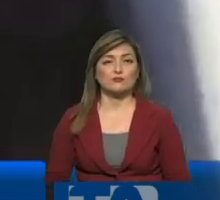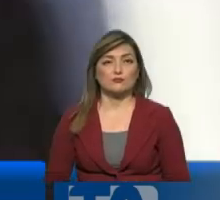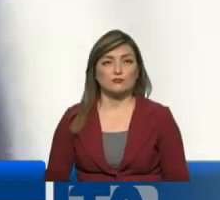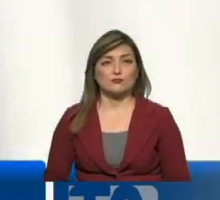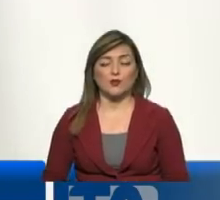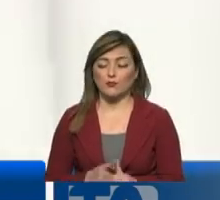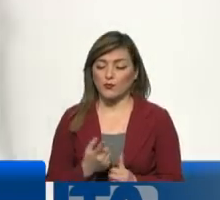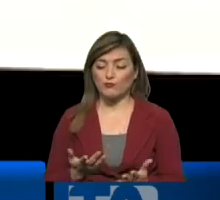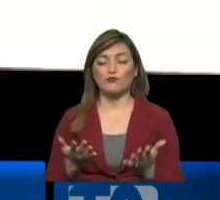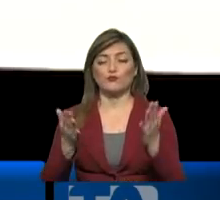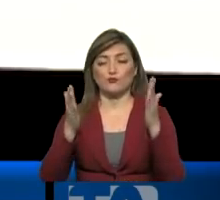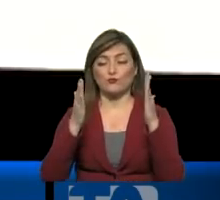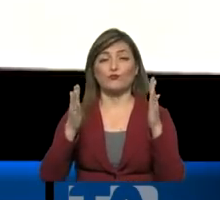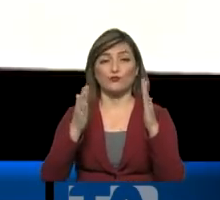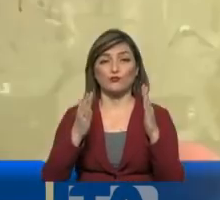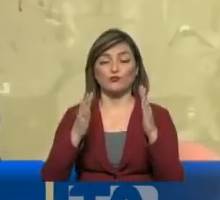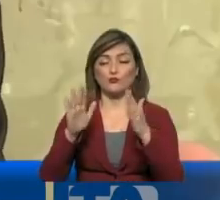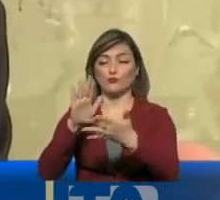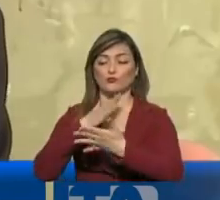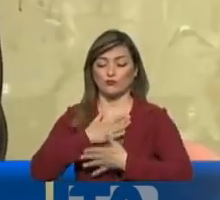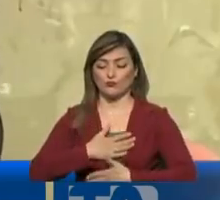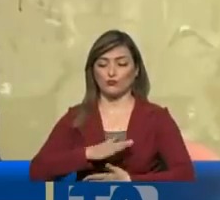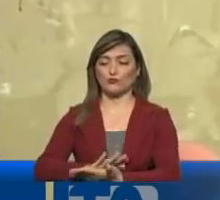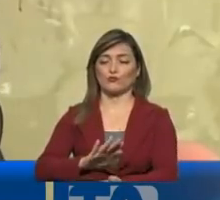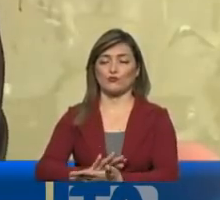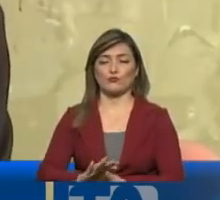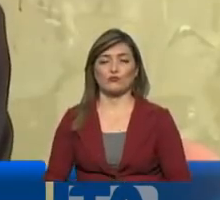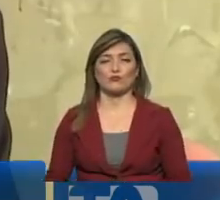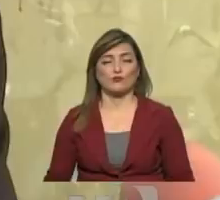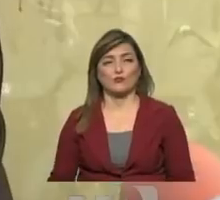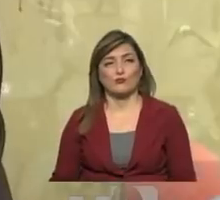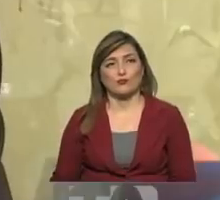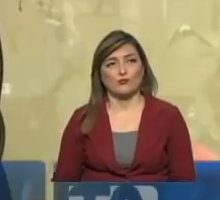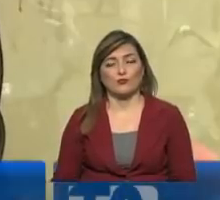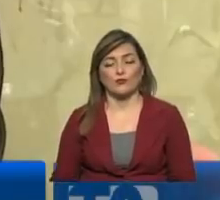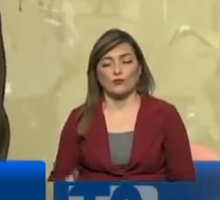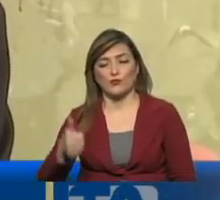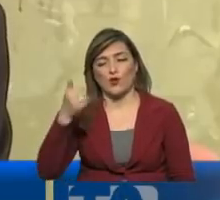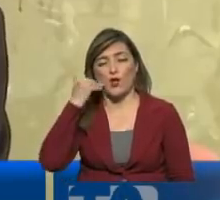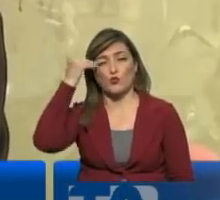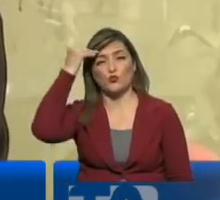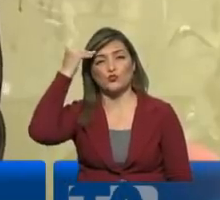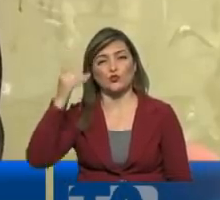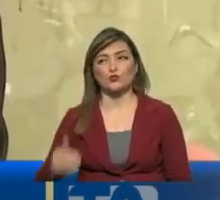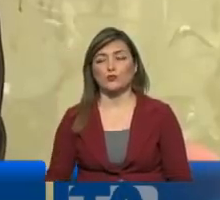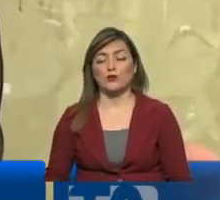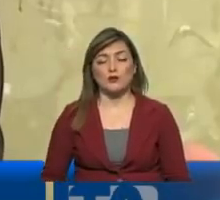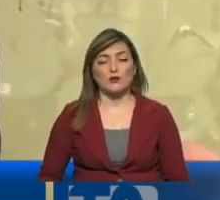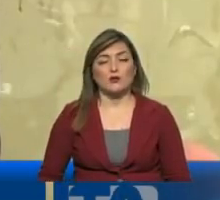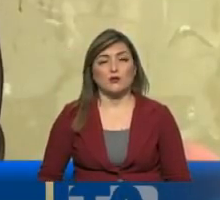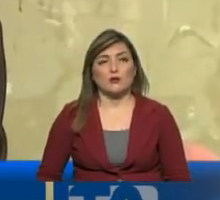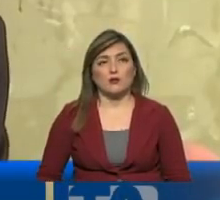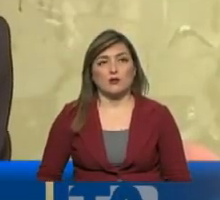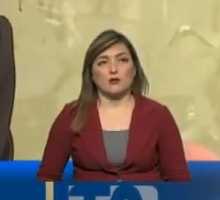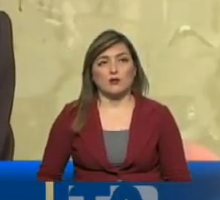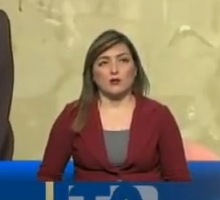paso es mantener y transmitir la calma. Bajarse de la nube primero nosotros los adultos, ignorarle por unos